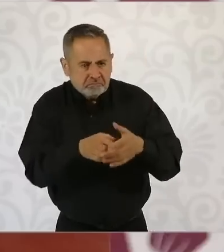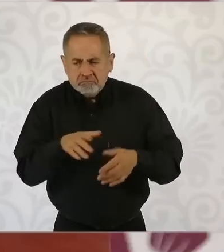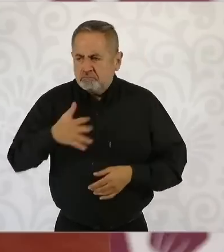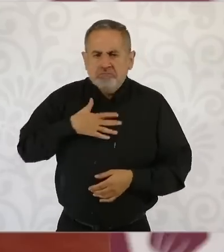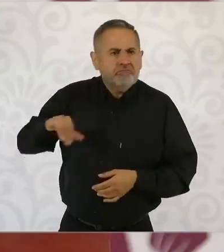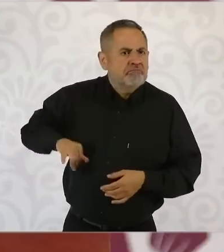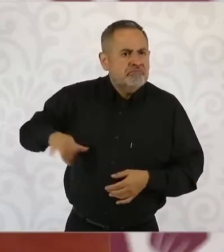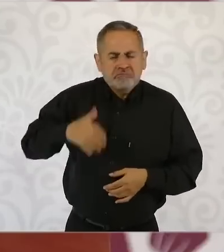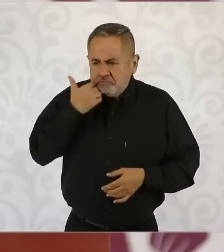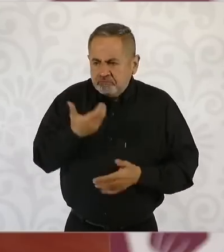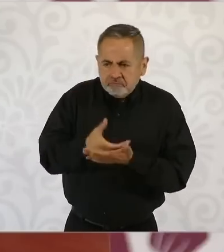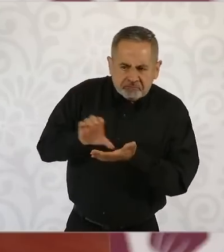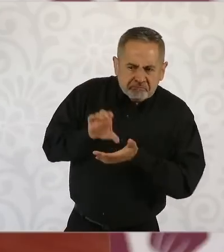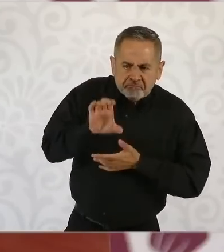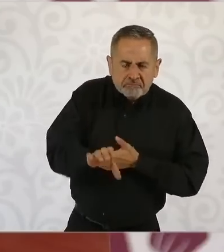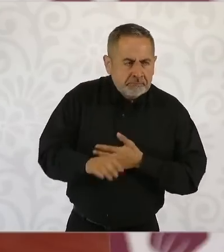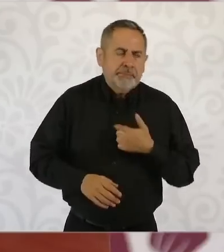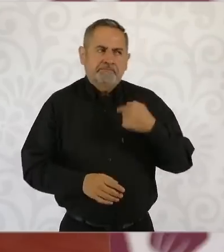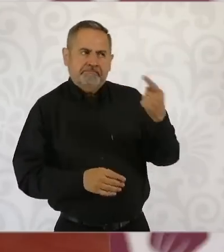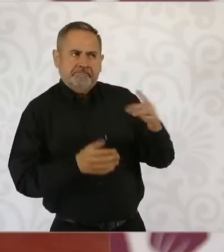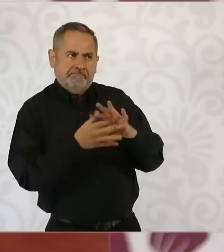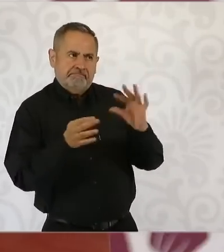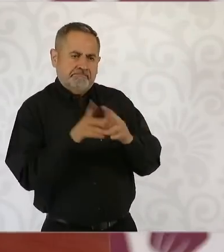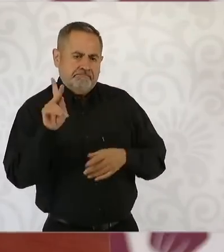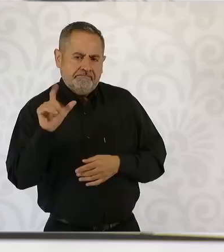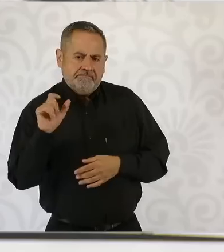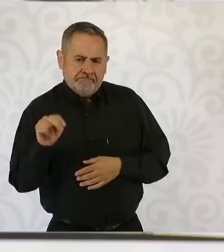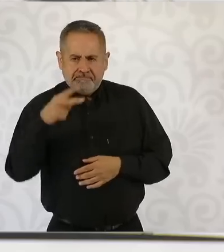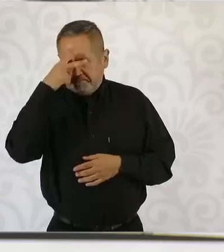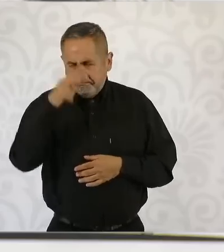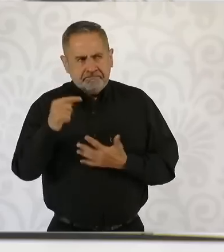y hablamos pues siempre del Plan México. Y ha habido mucha cooperación.